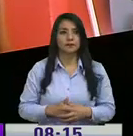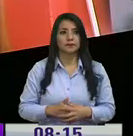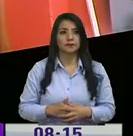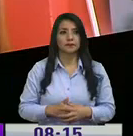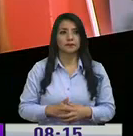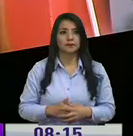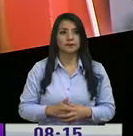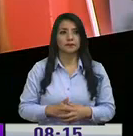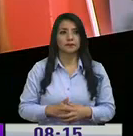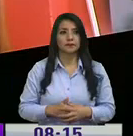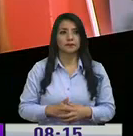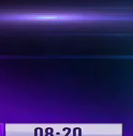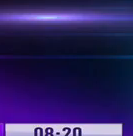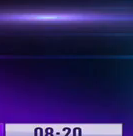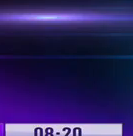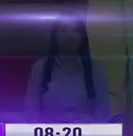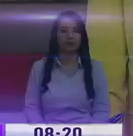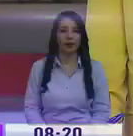capital.